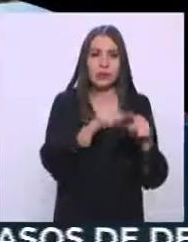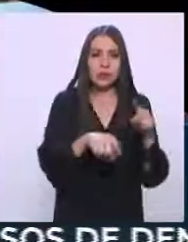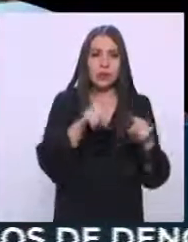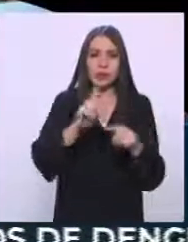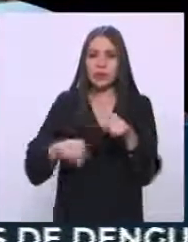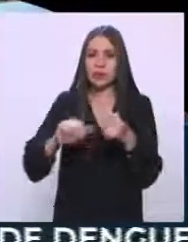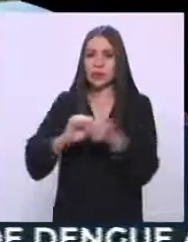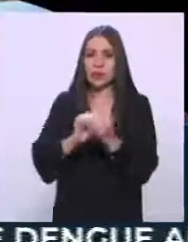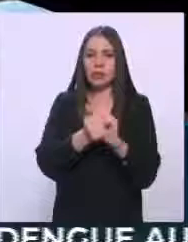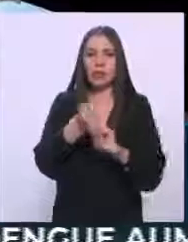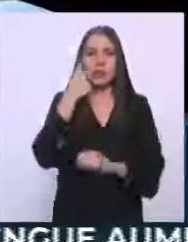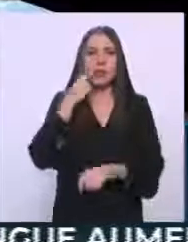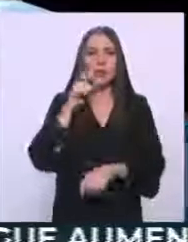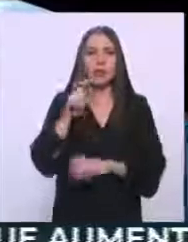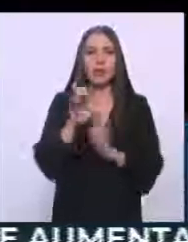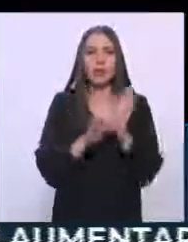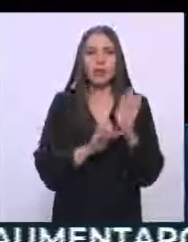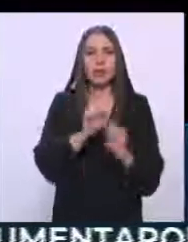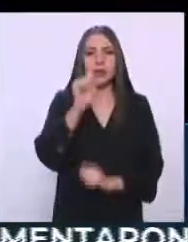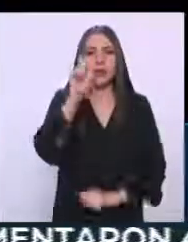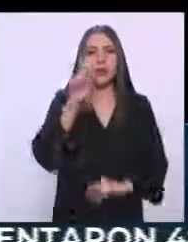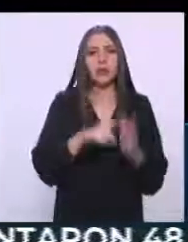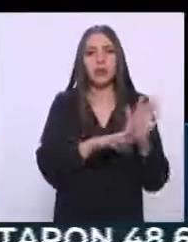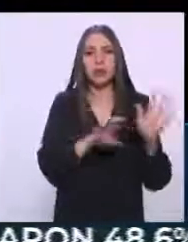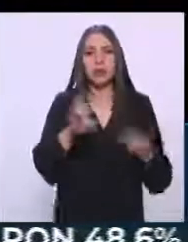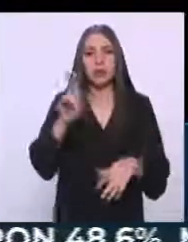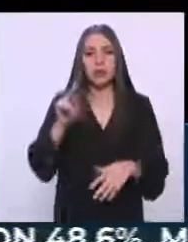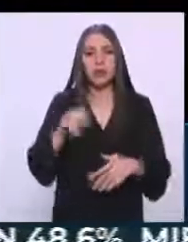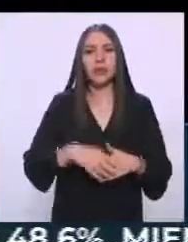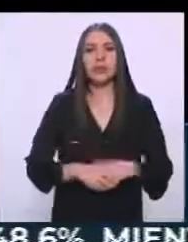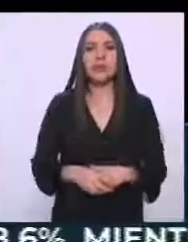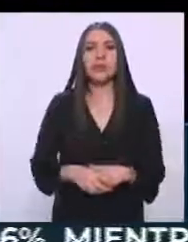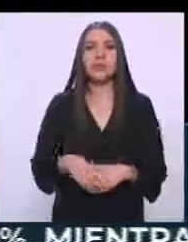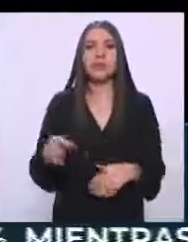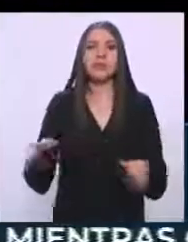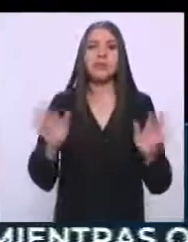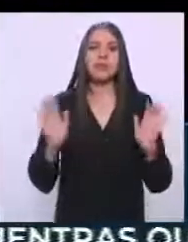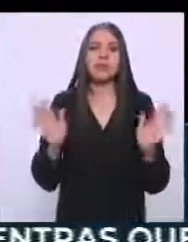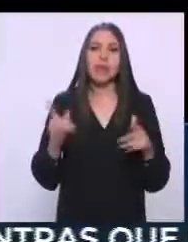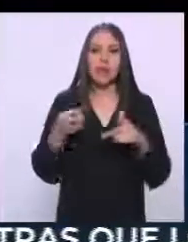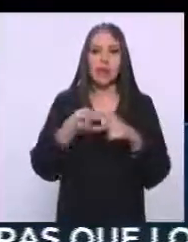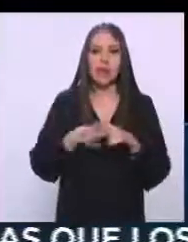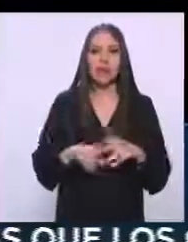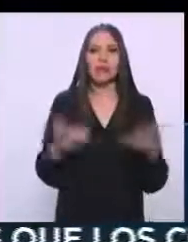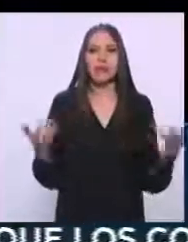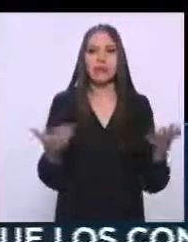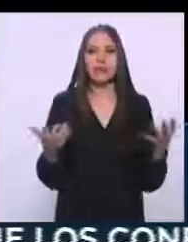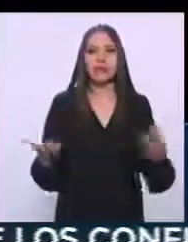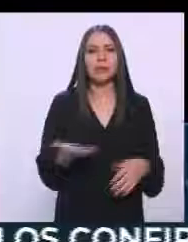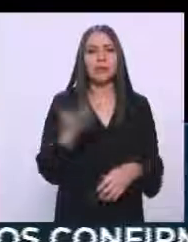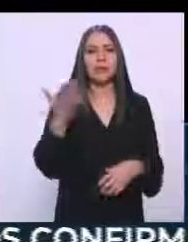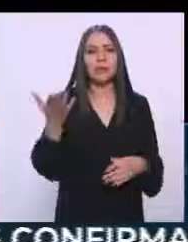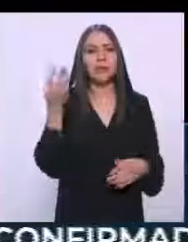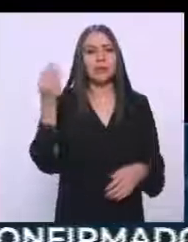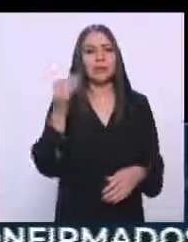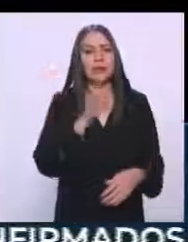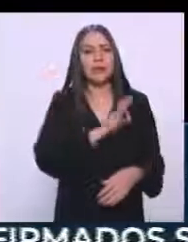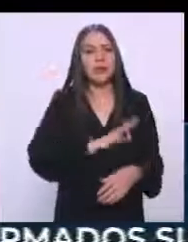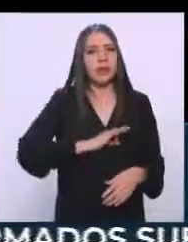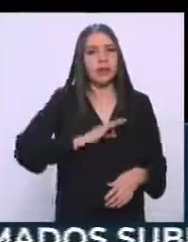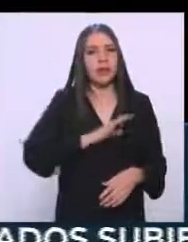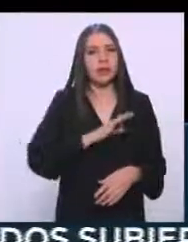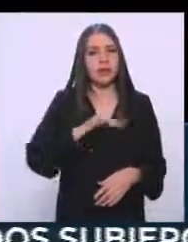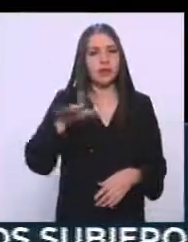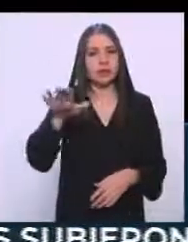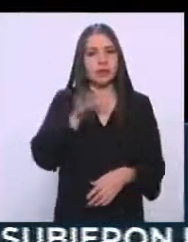Constitución de 1980. Que ya comenzó a hacerse, Carlos, pues muchísimas felicidades por lo que ocurre. Allá en